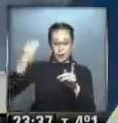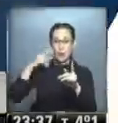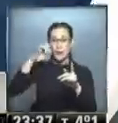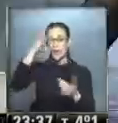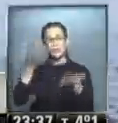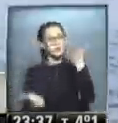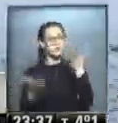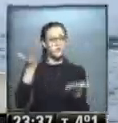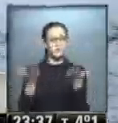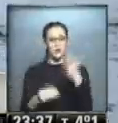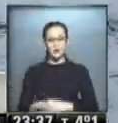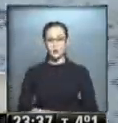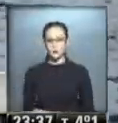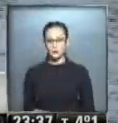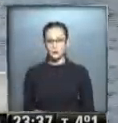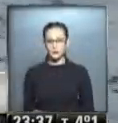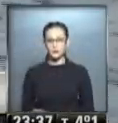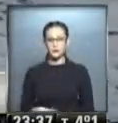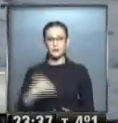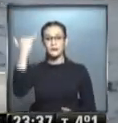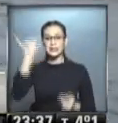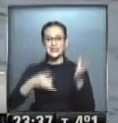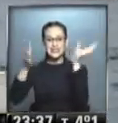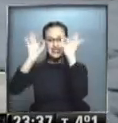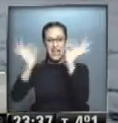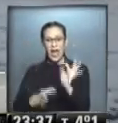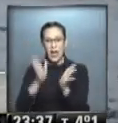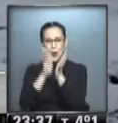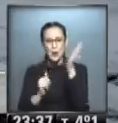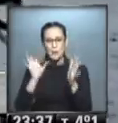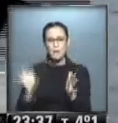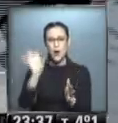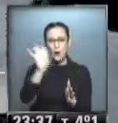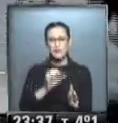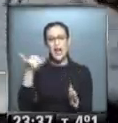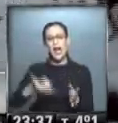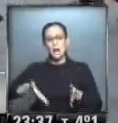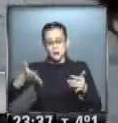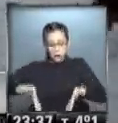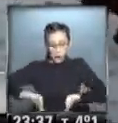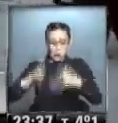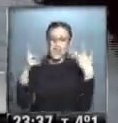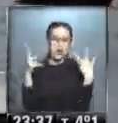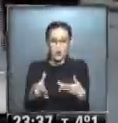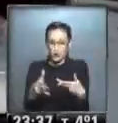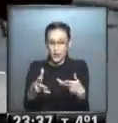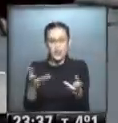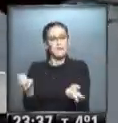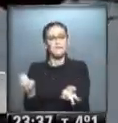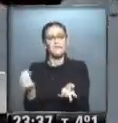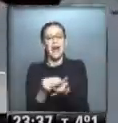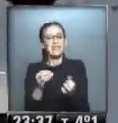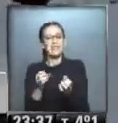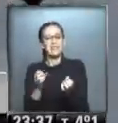2012. Llegó la nieve a la provincia, lo que generó cortes en distintas rutas. La más afectada es la